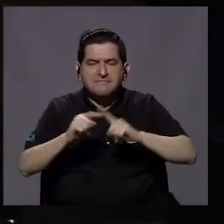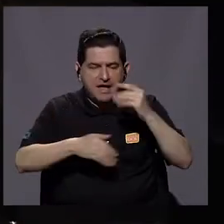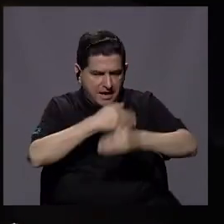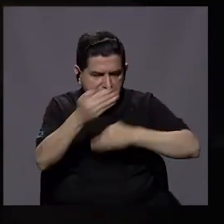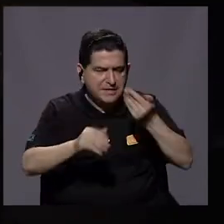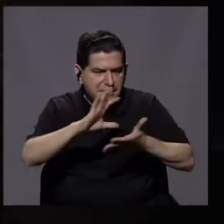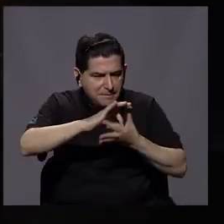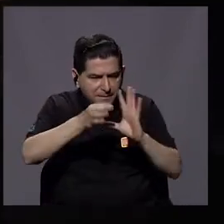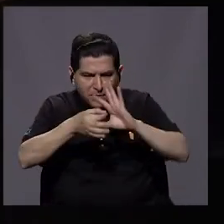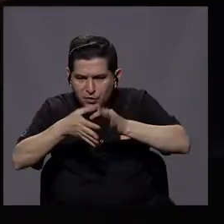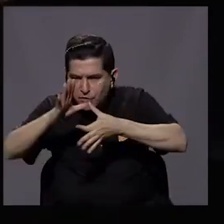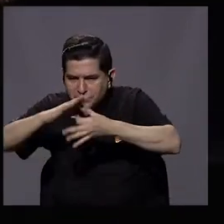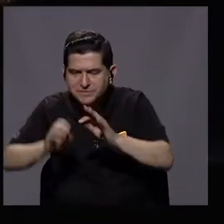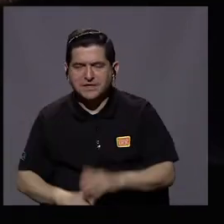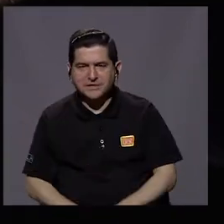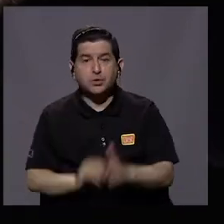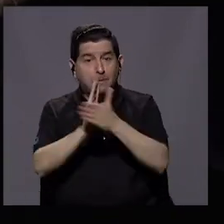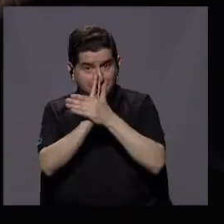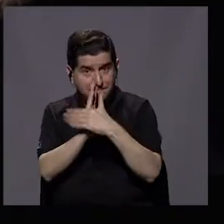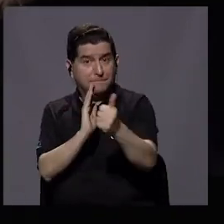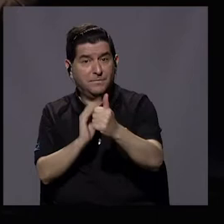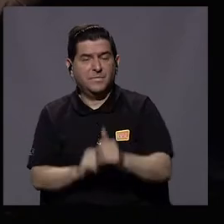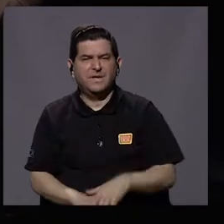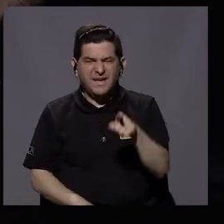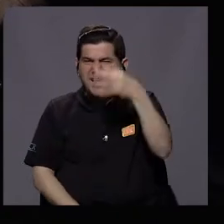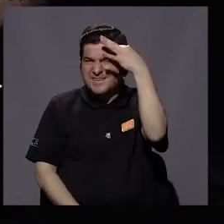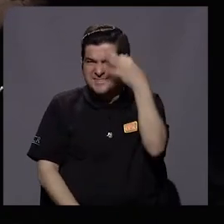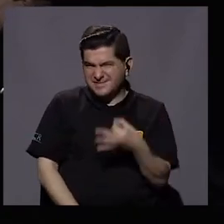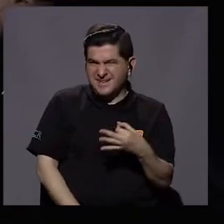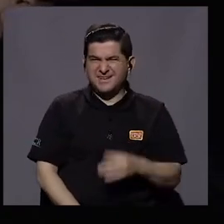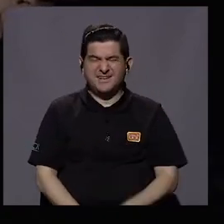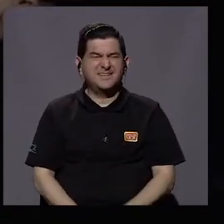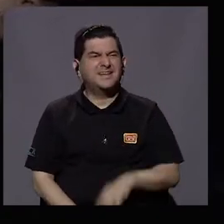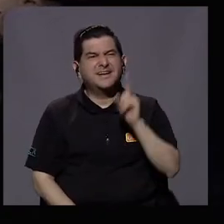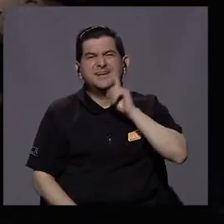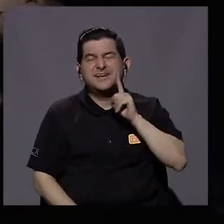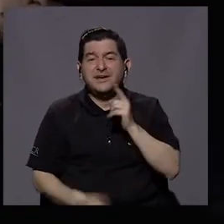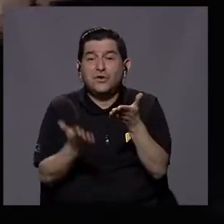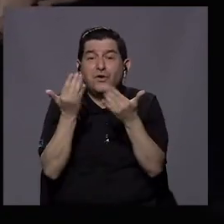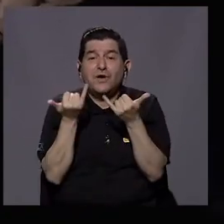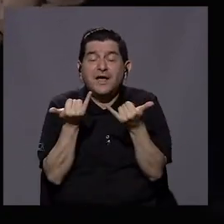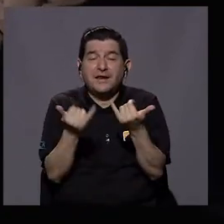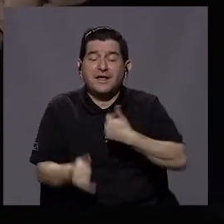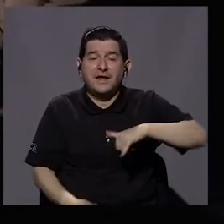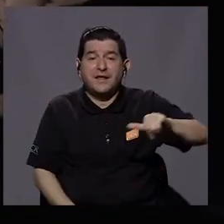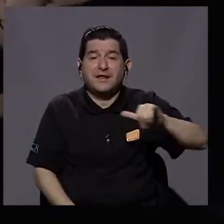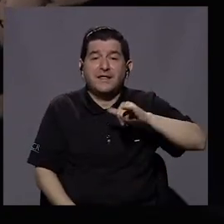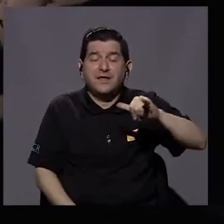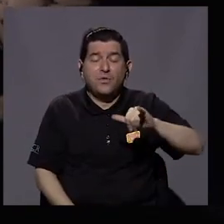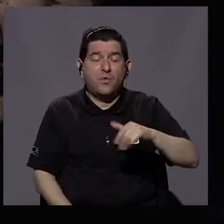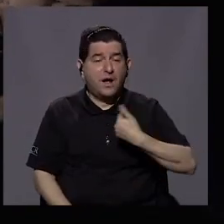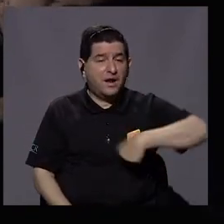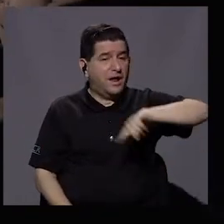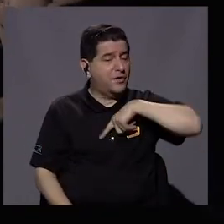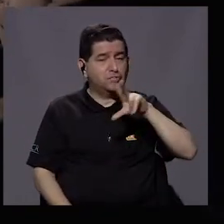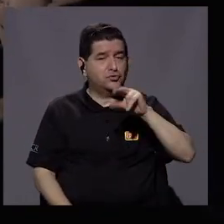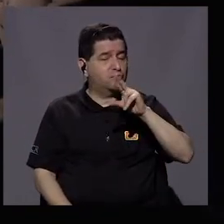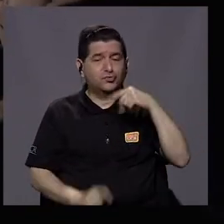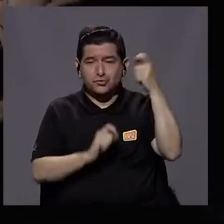encadenamiento, hay que potenciarlo. Entonces, digamos, ese criterio de un poco, digamos, falaz de querer ser como lo que no somos, nos ha,